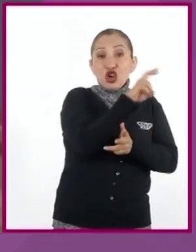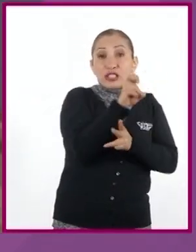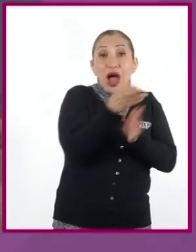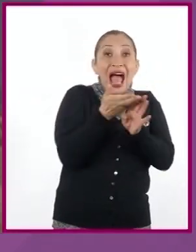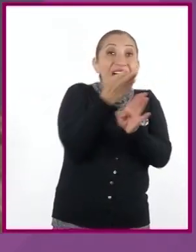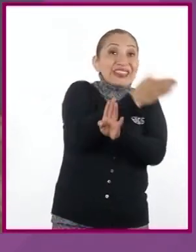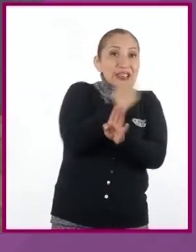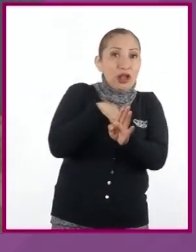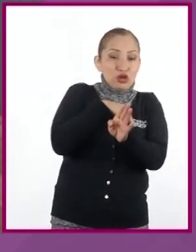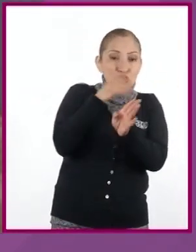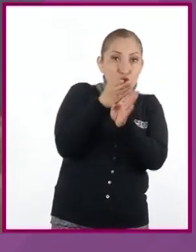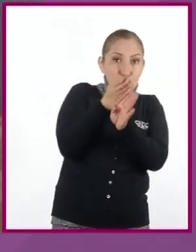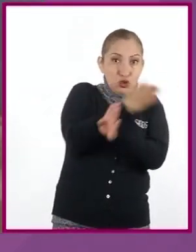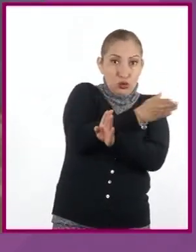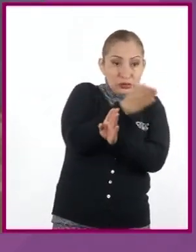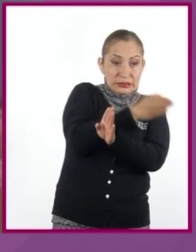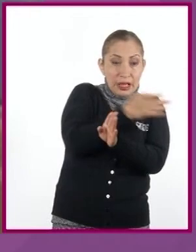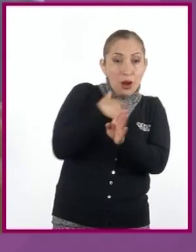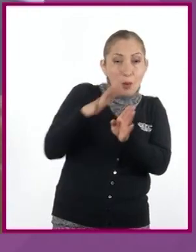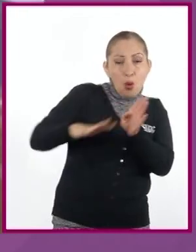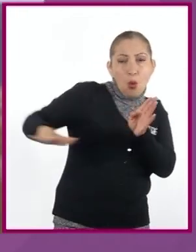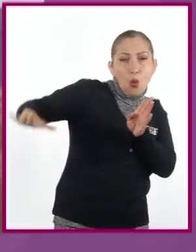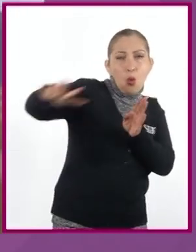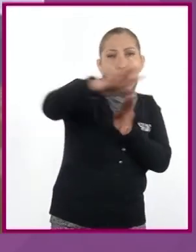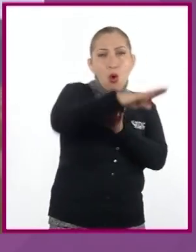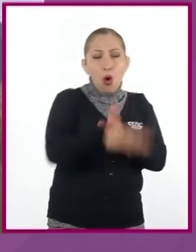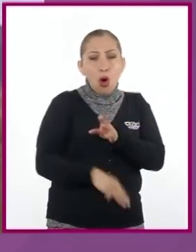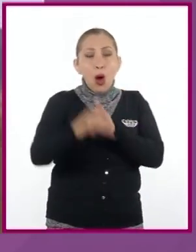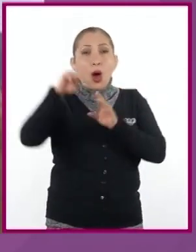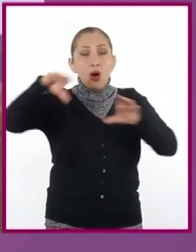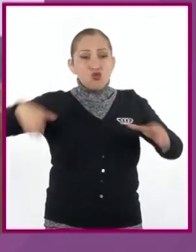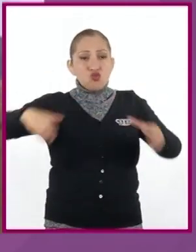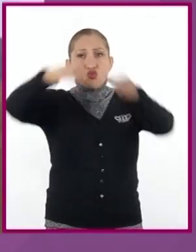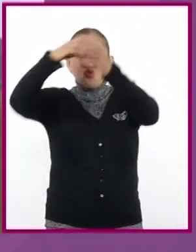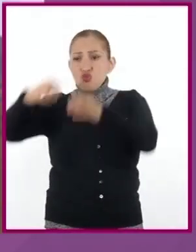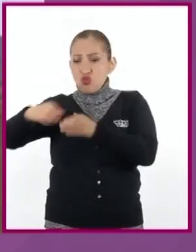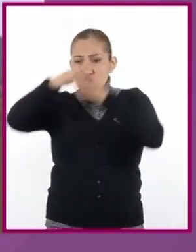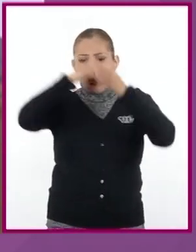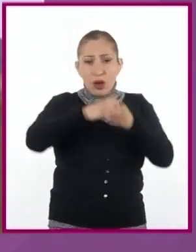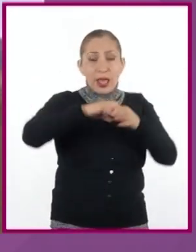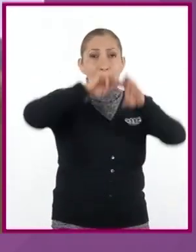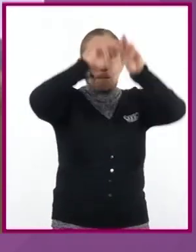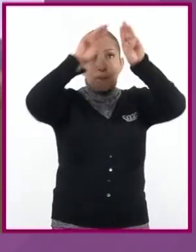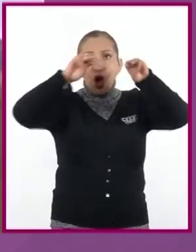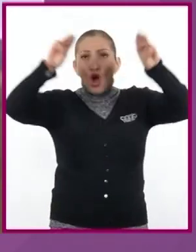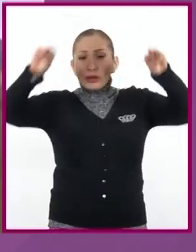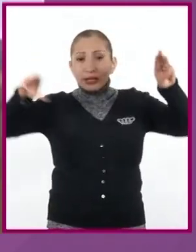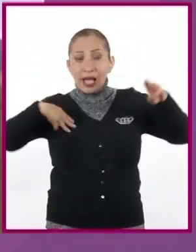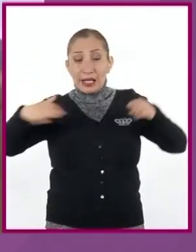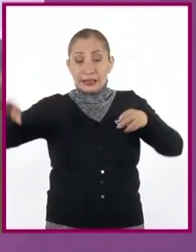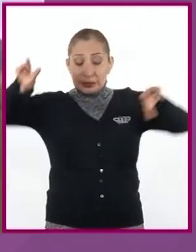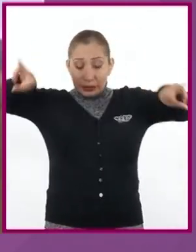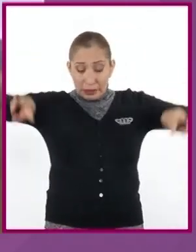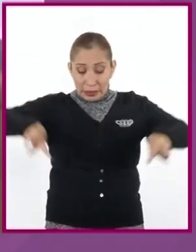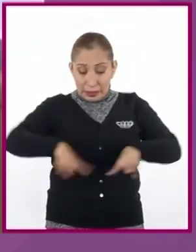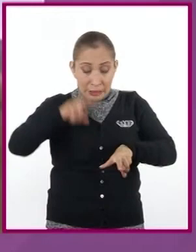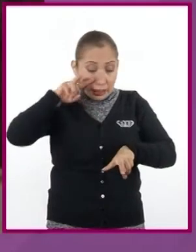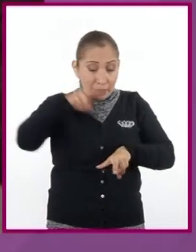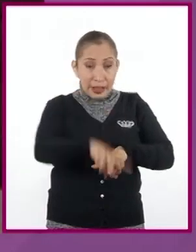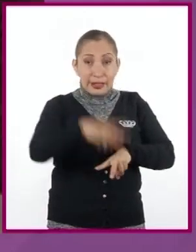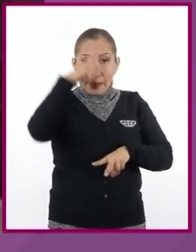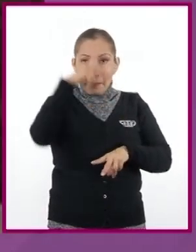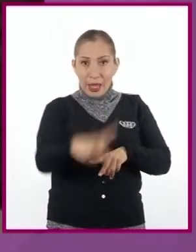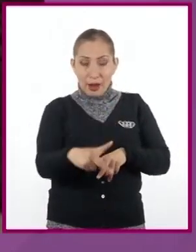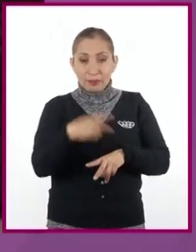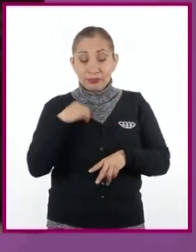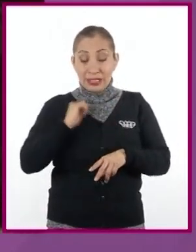era, ocupando una planicie rodeada de montes y volcanes inactivos al norte de la Cuenca de México.